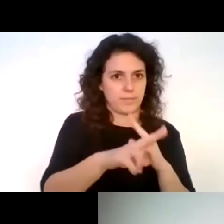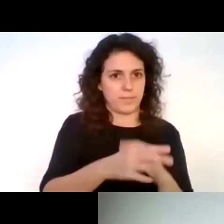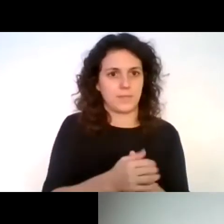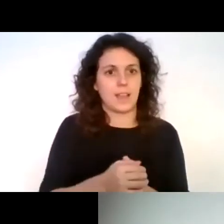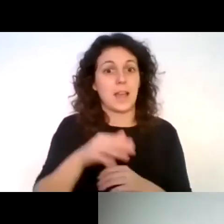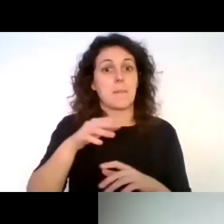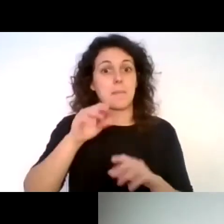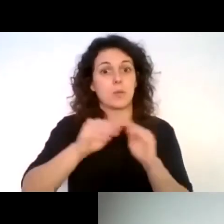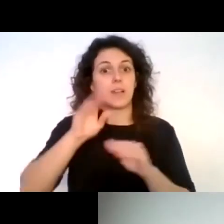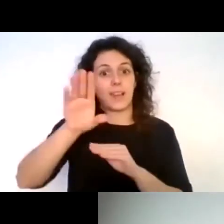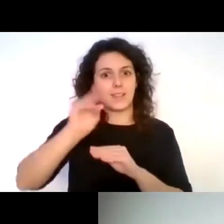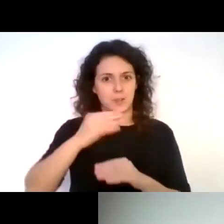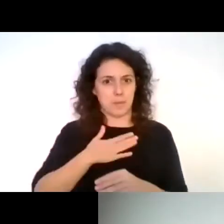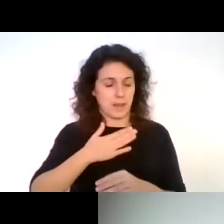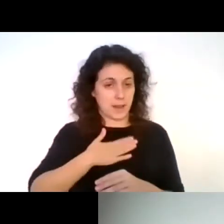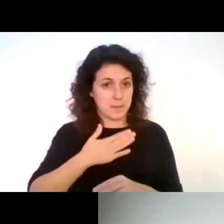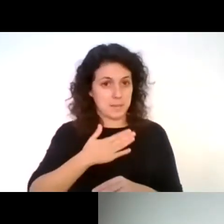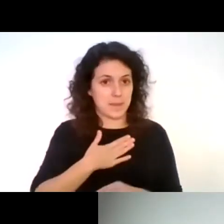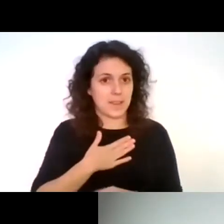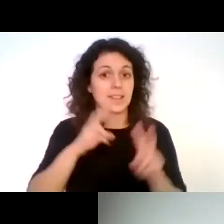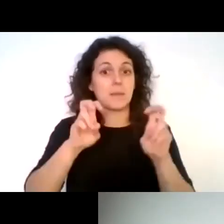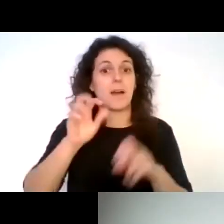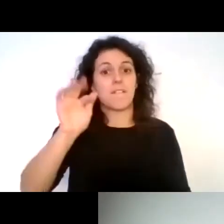que esa pregunta es para mí, ¿verdad? La guía del faro.